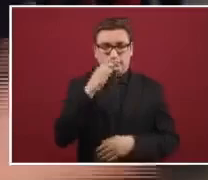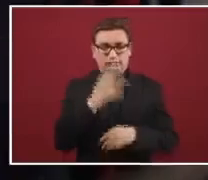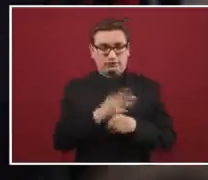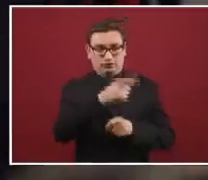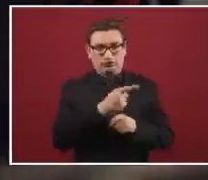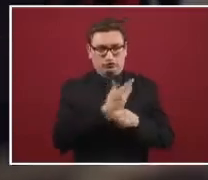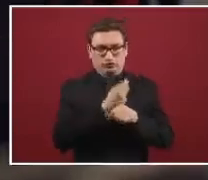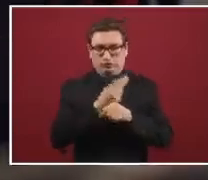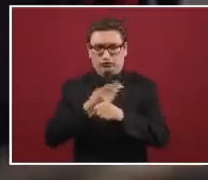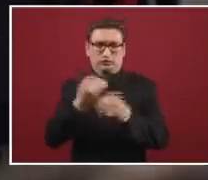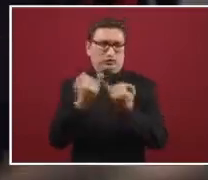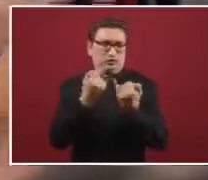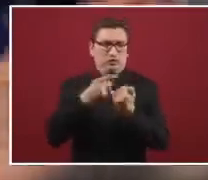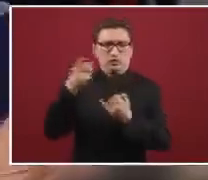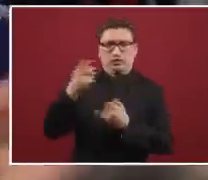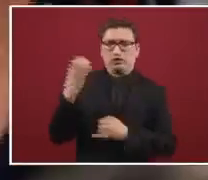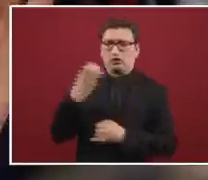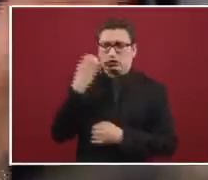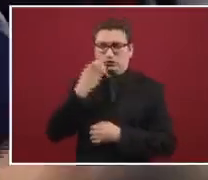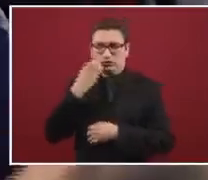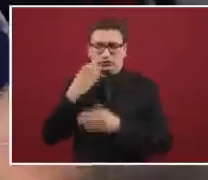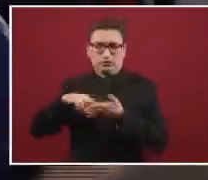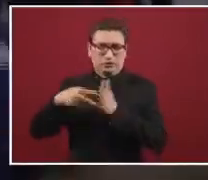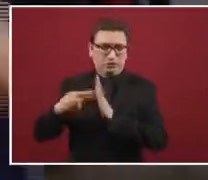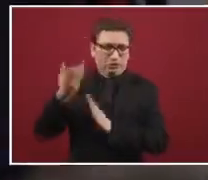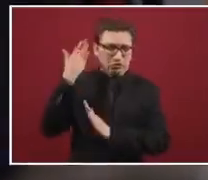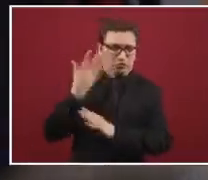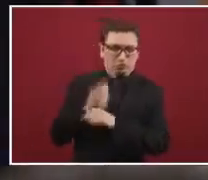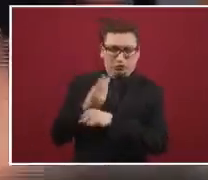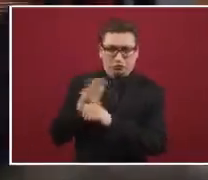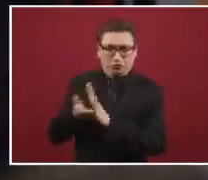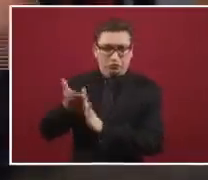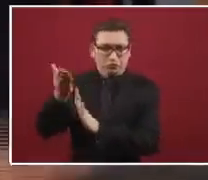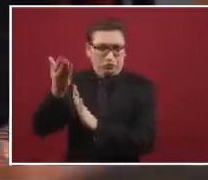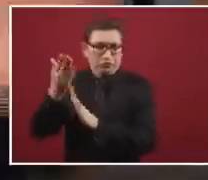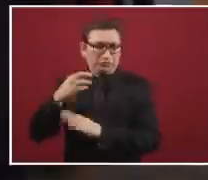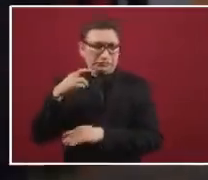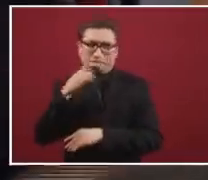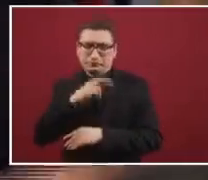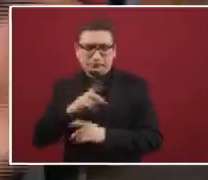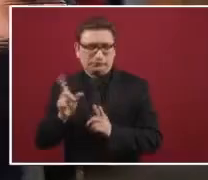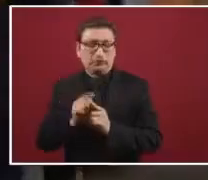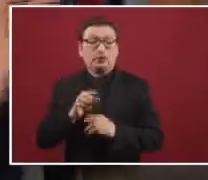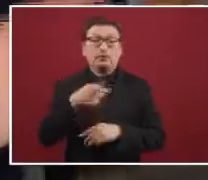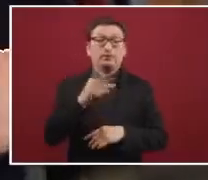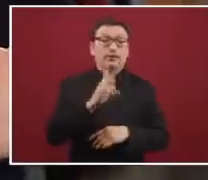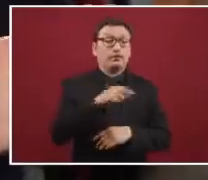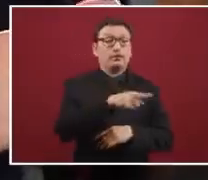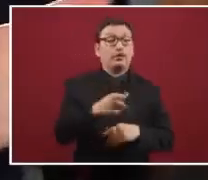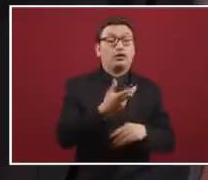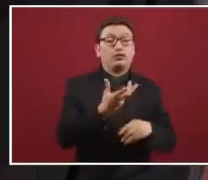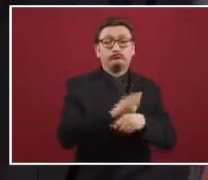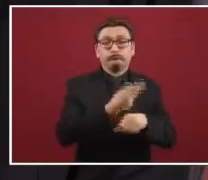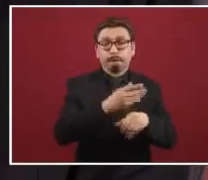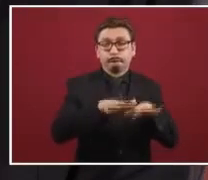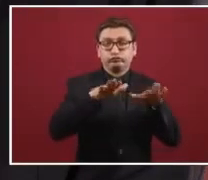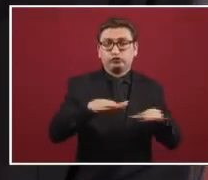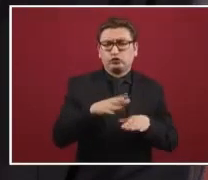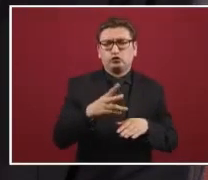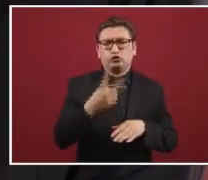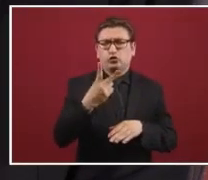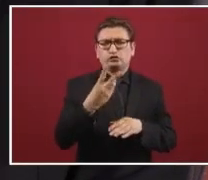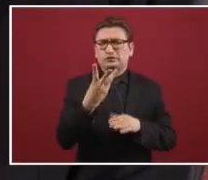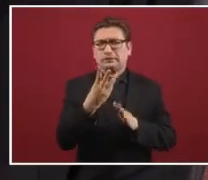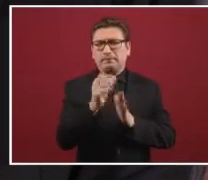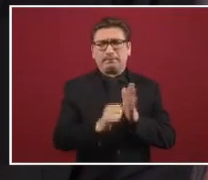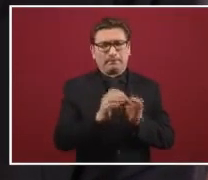rápido, ahí está el Colegio de Ingenieros que él hizo en un tiempo verdaderamente corto, pero esto ya lleva, por lo menos ahorita, si yo entiendo,